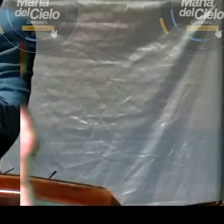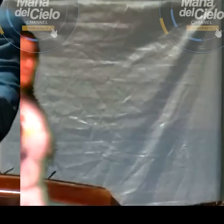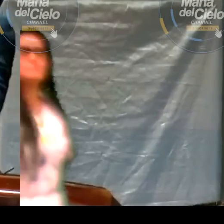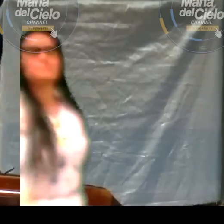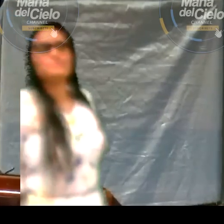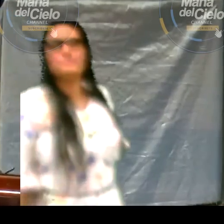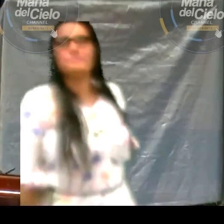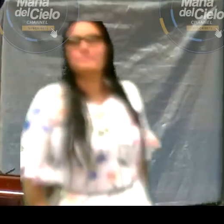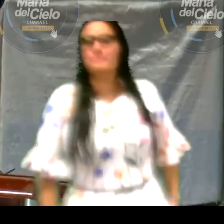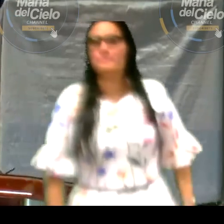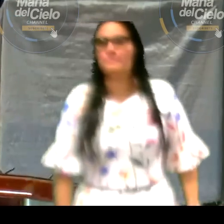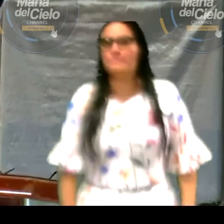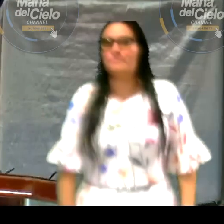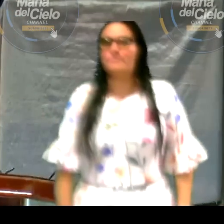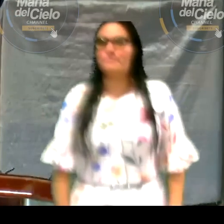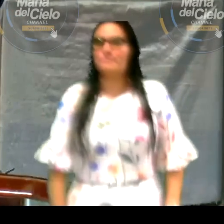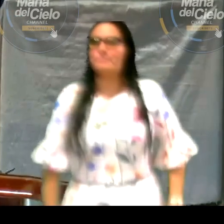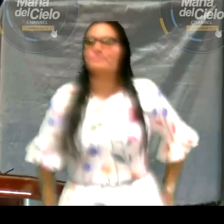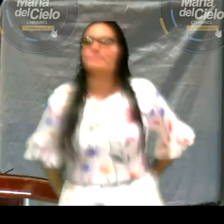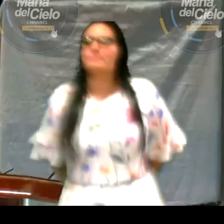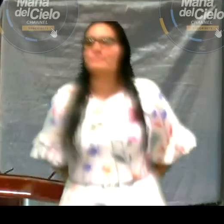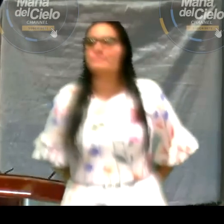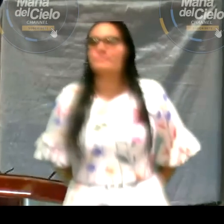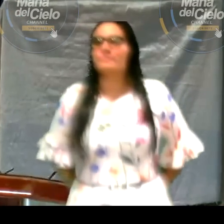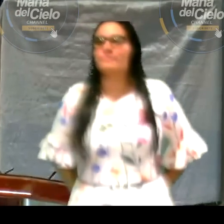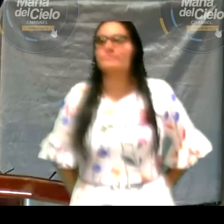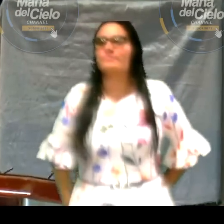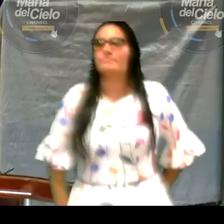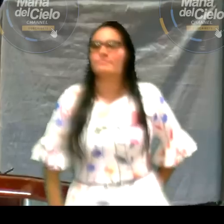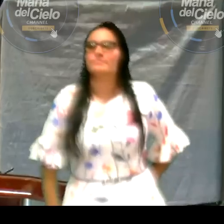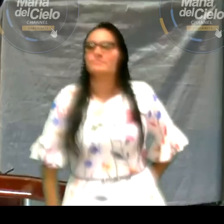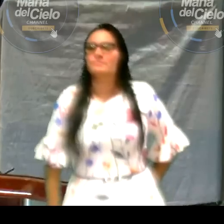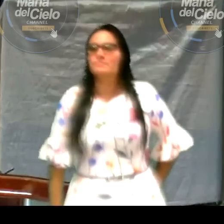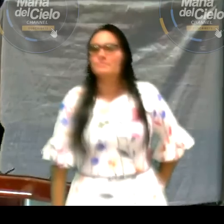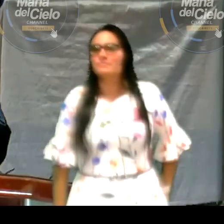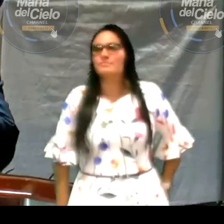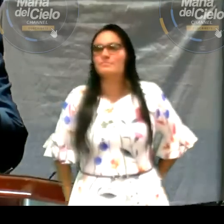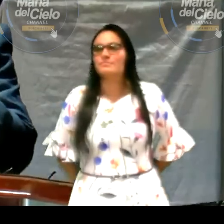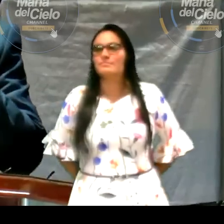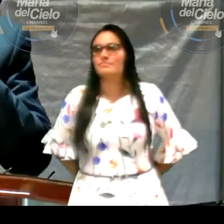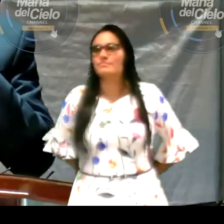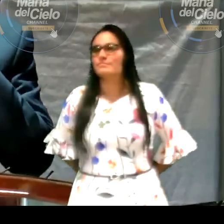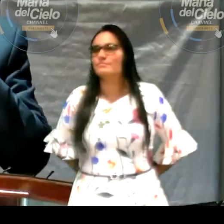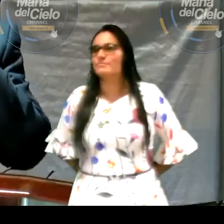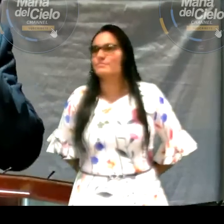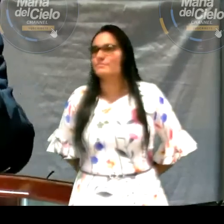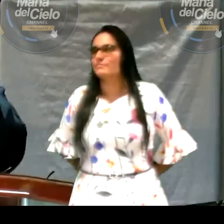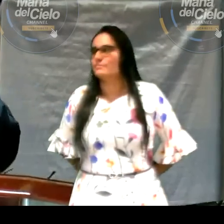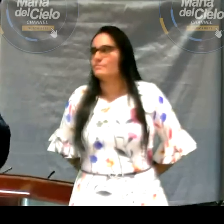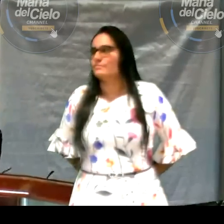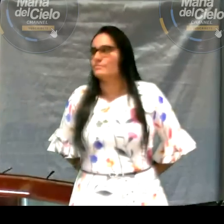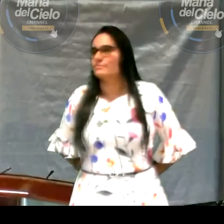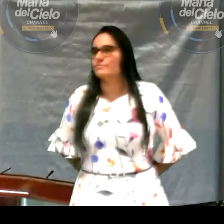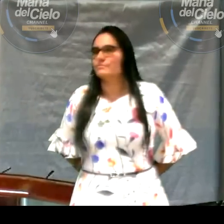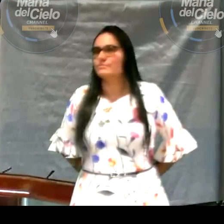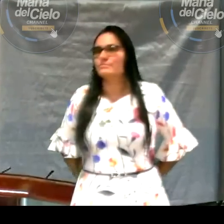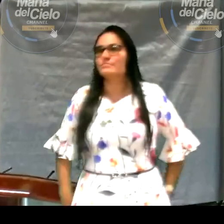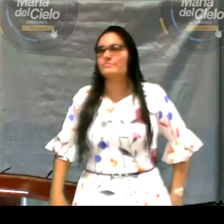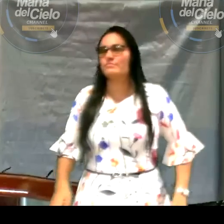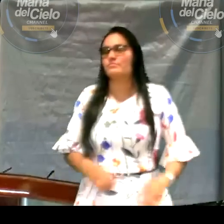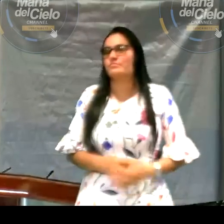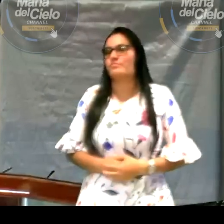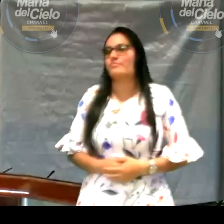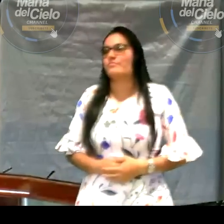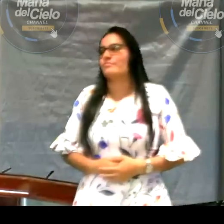Sí hemos tenido hombres muy buenos y los seguiremos teniendo, hombres con una ética, una prudencia, un